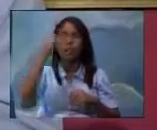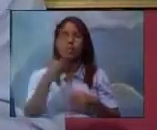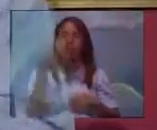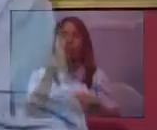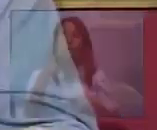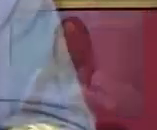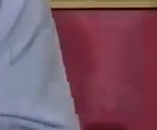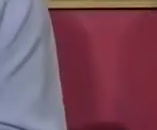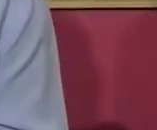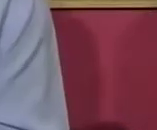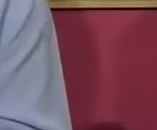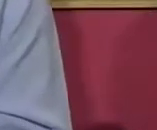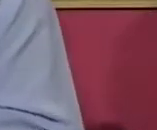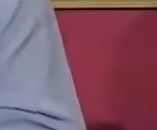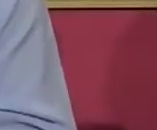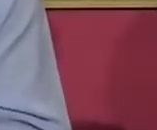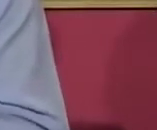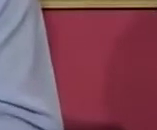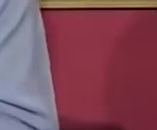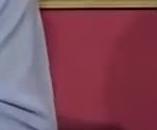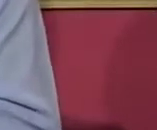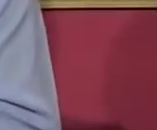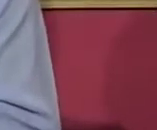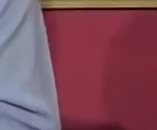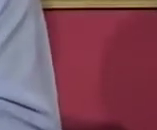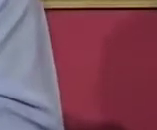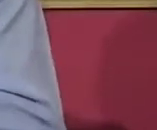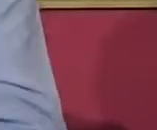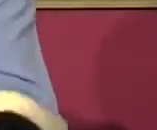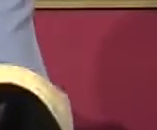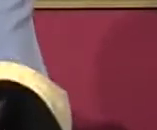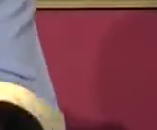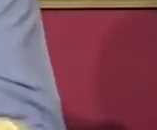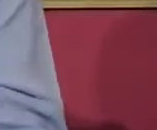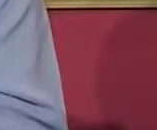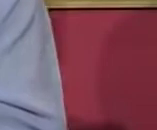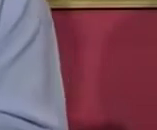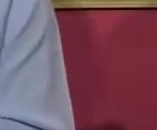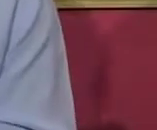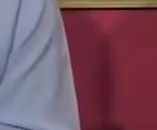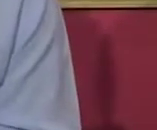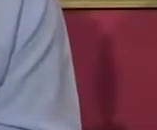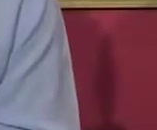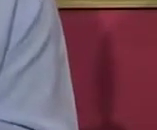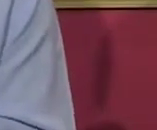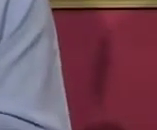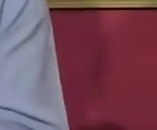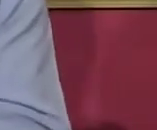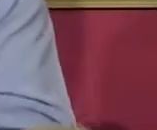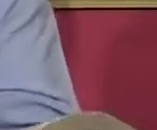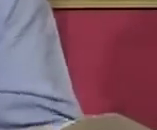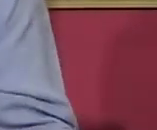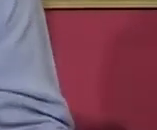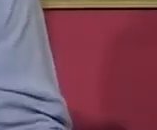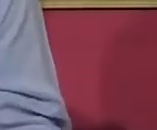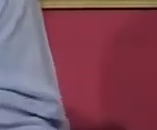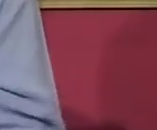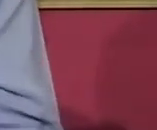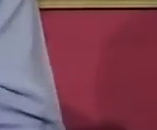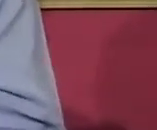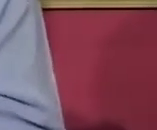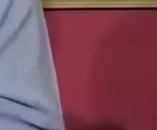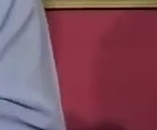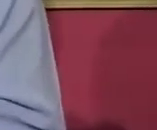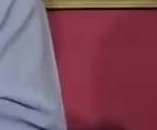le dijo al rey, esto se va a cumplir y se ha cumplido. Cuando Cristo en la cruz murió, pensó Satanás que